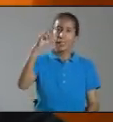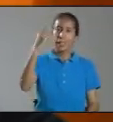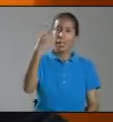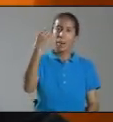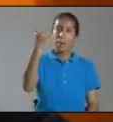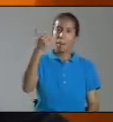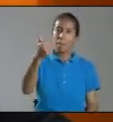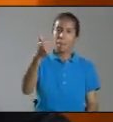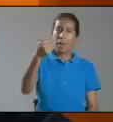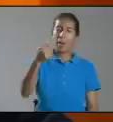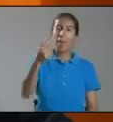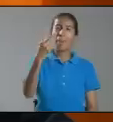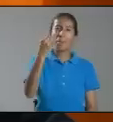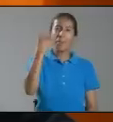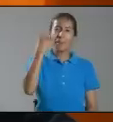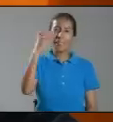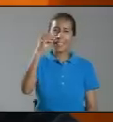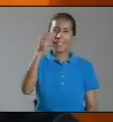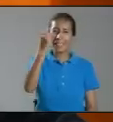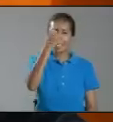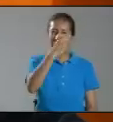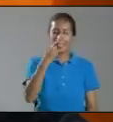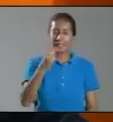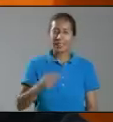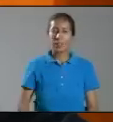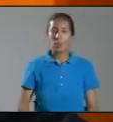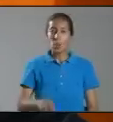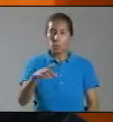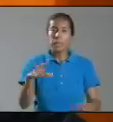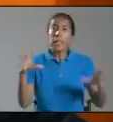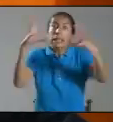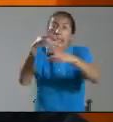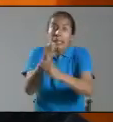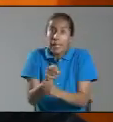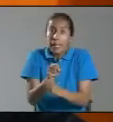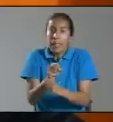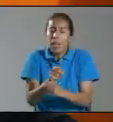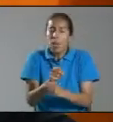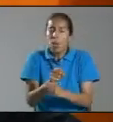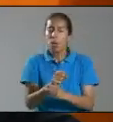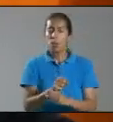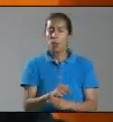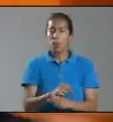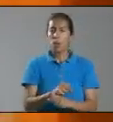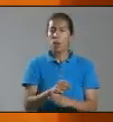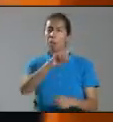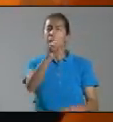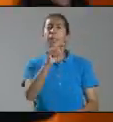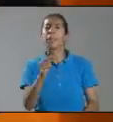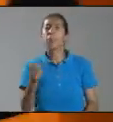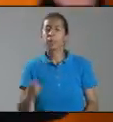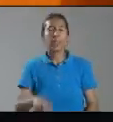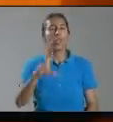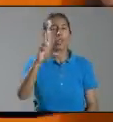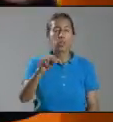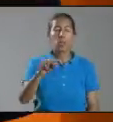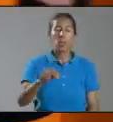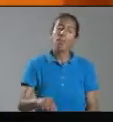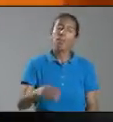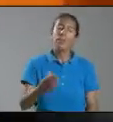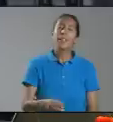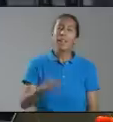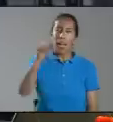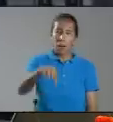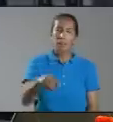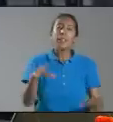pone a ver la marca del salvavidas. No, le dice, me agarro. Pues ahora agárrese, después le